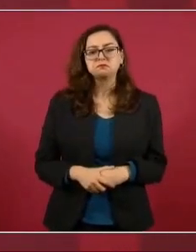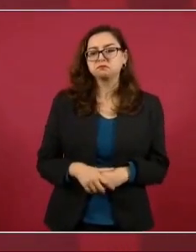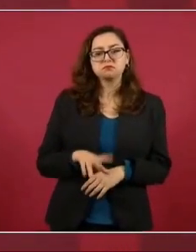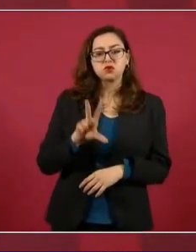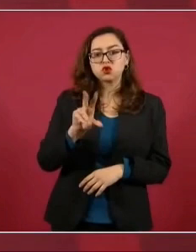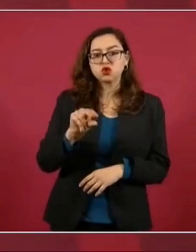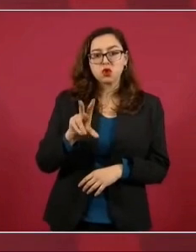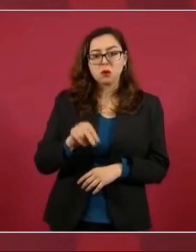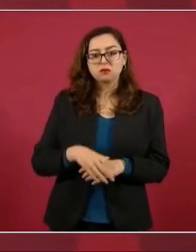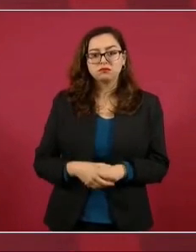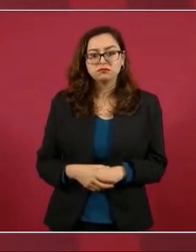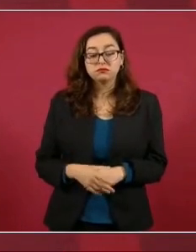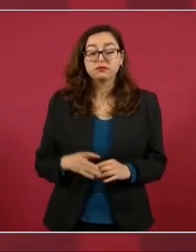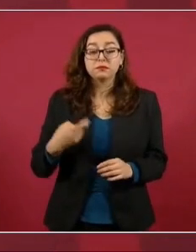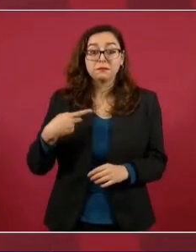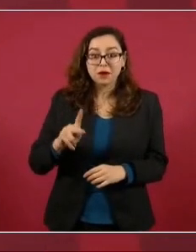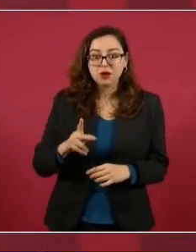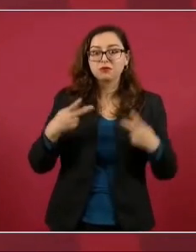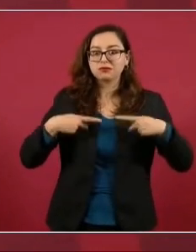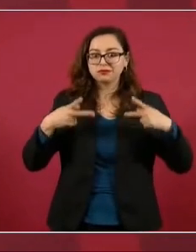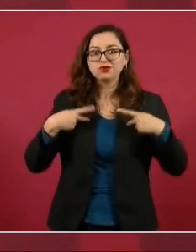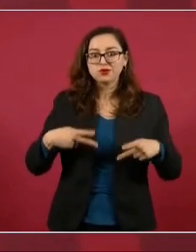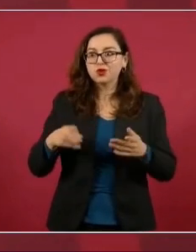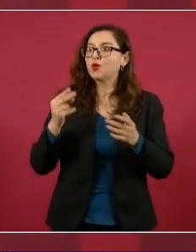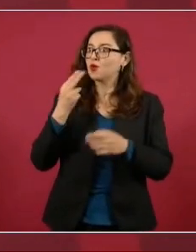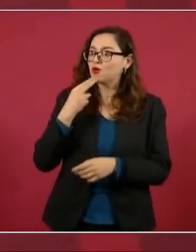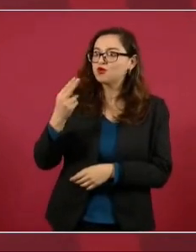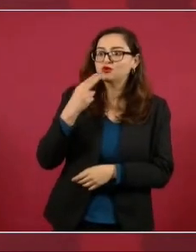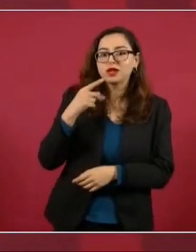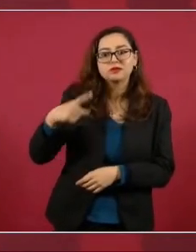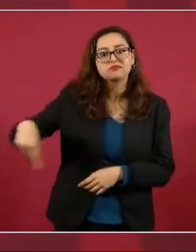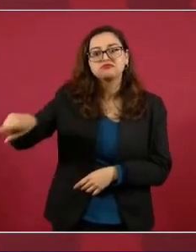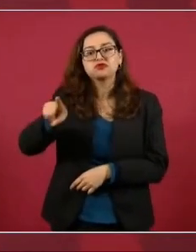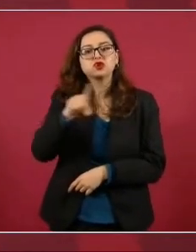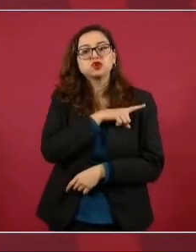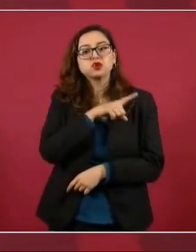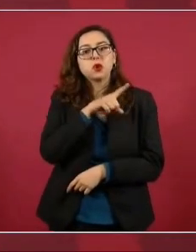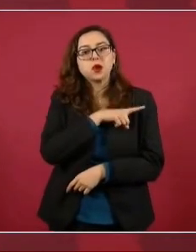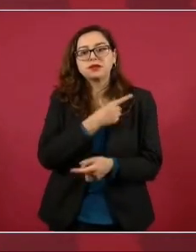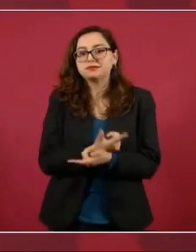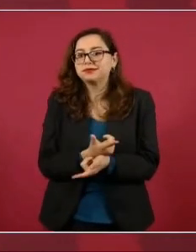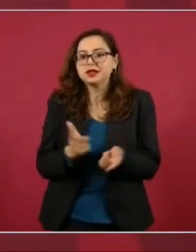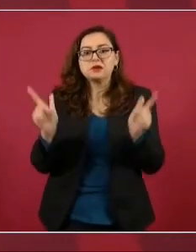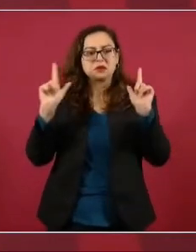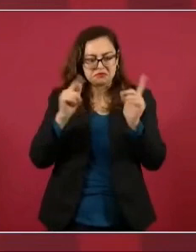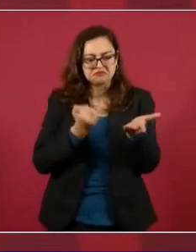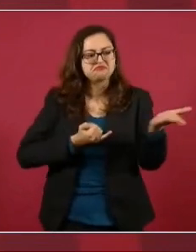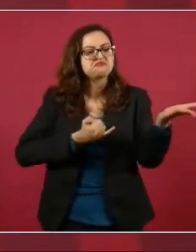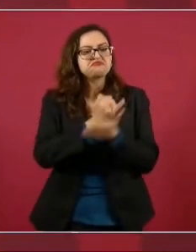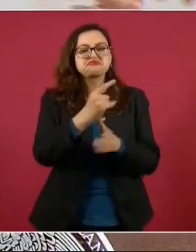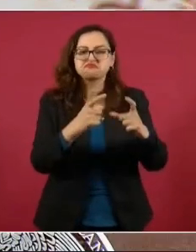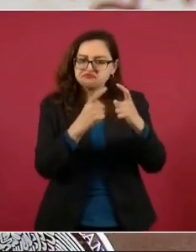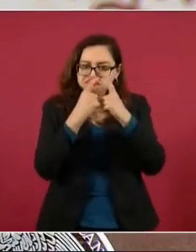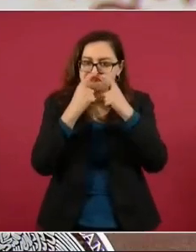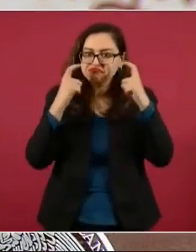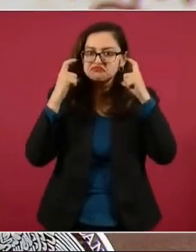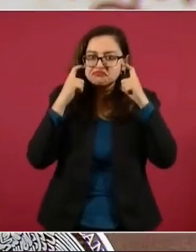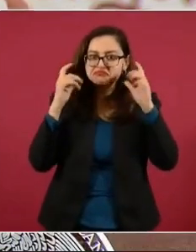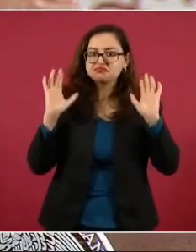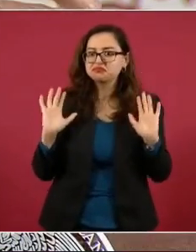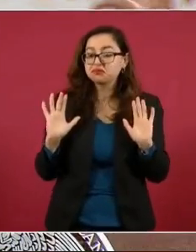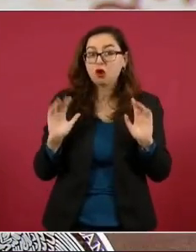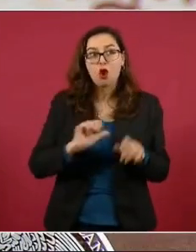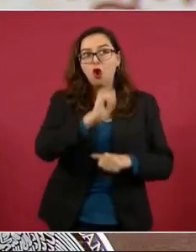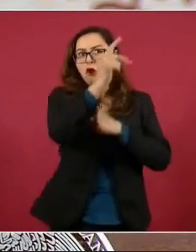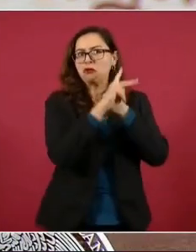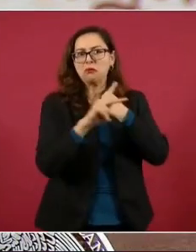utilizado el cubrebocas. Entonces, seguimos convencidos de que informando,